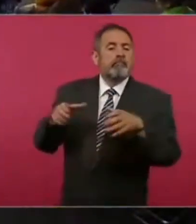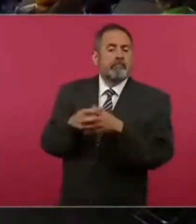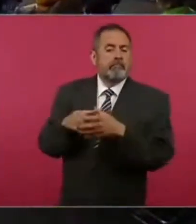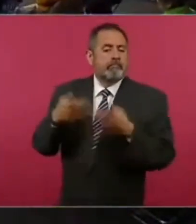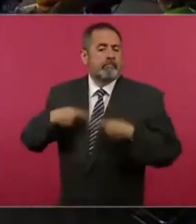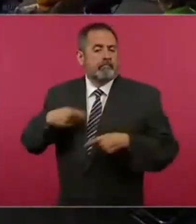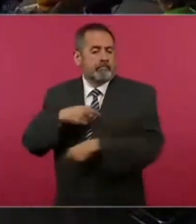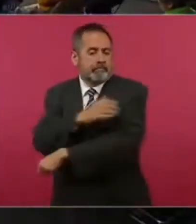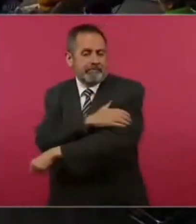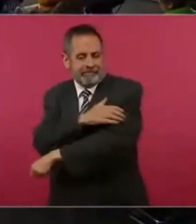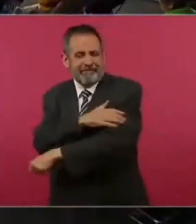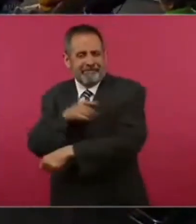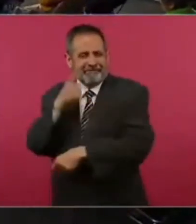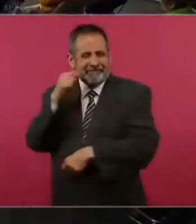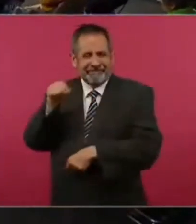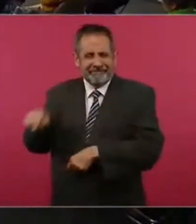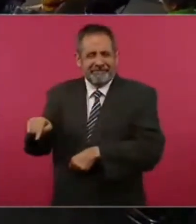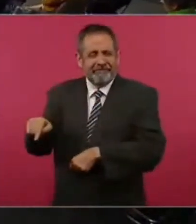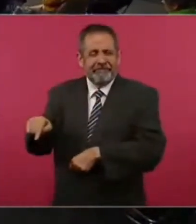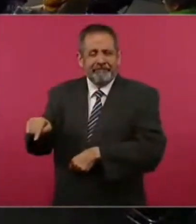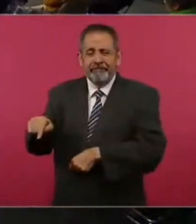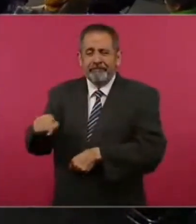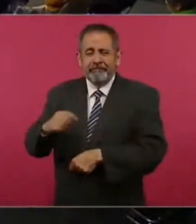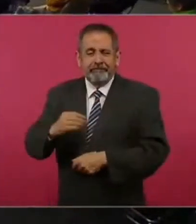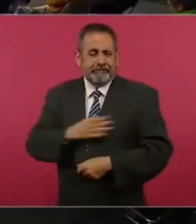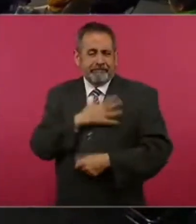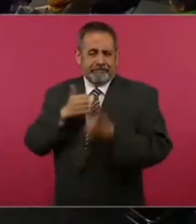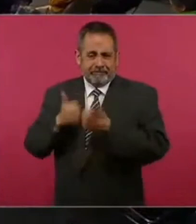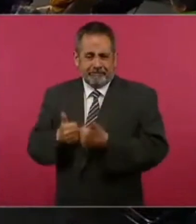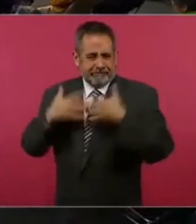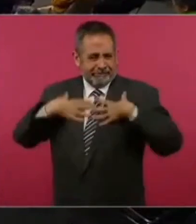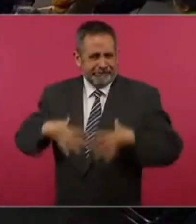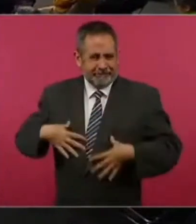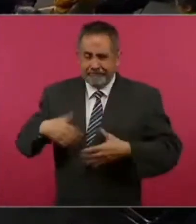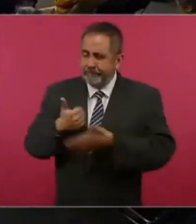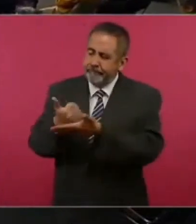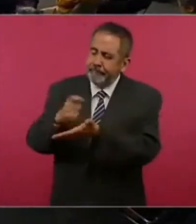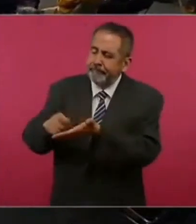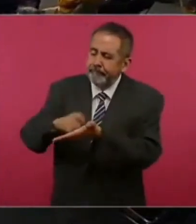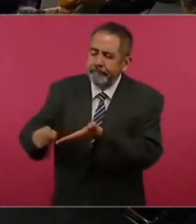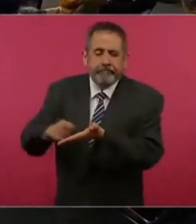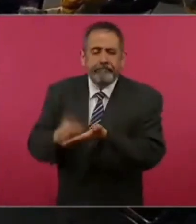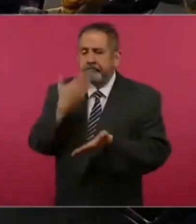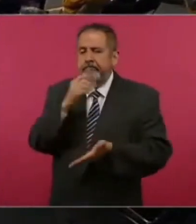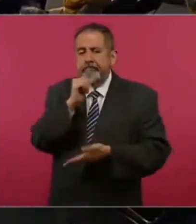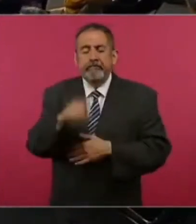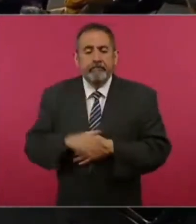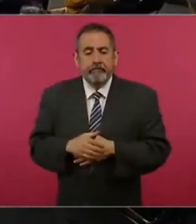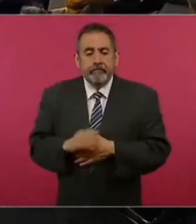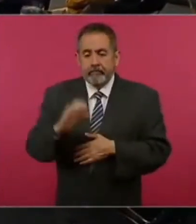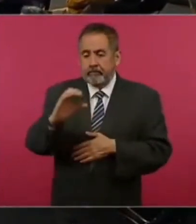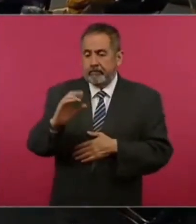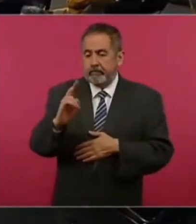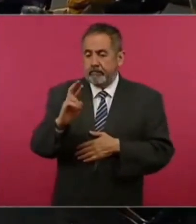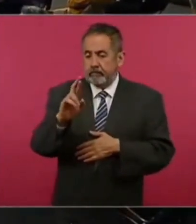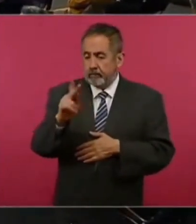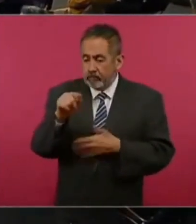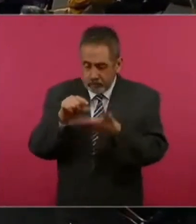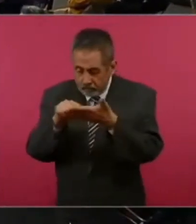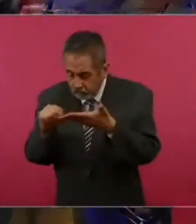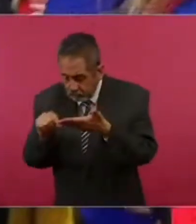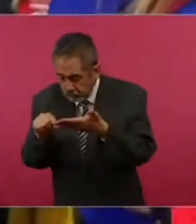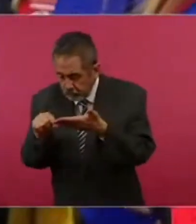o estas personas de del bienestar no les hacen el trámite porque el CURP no tiene el nombre